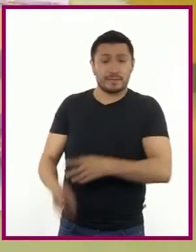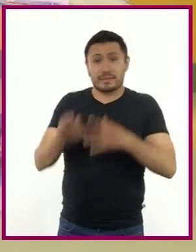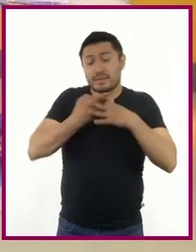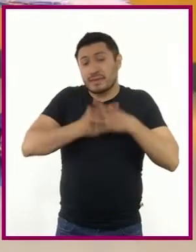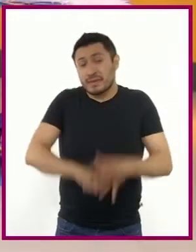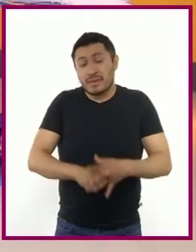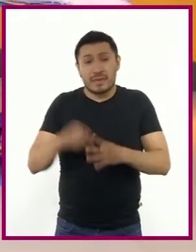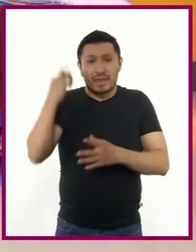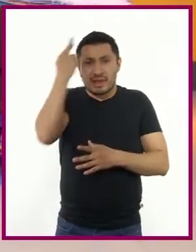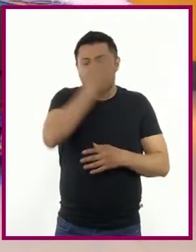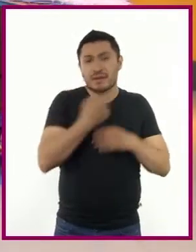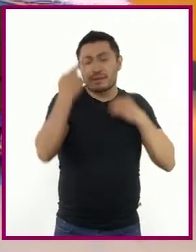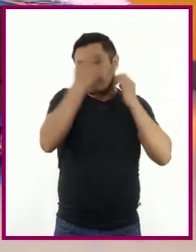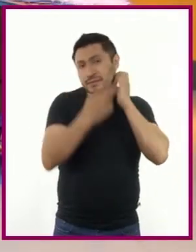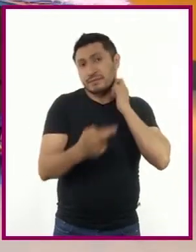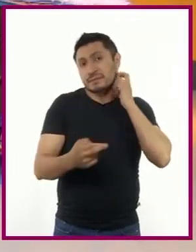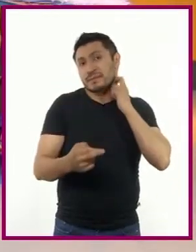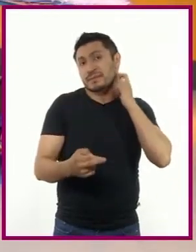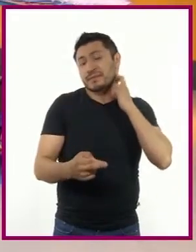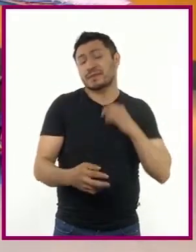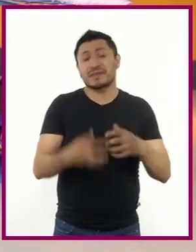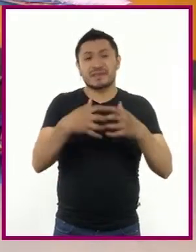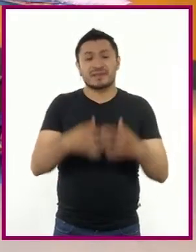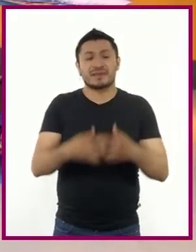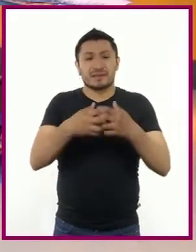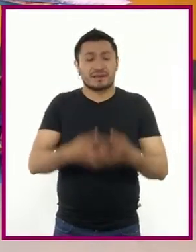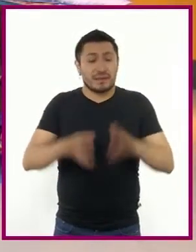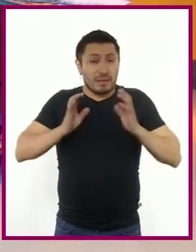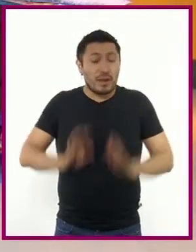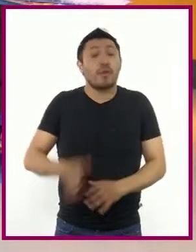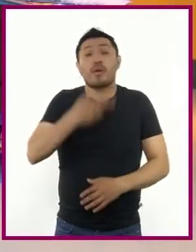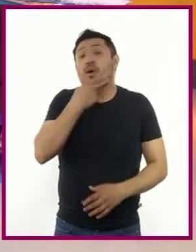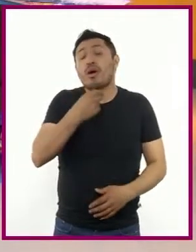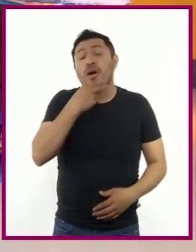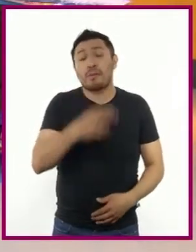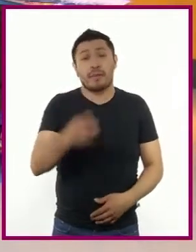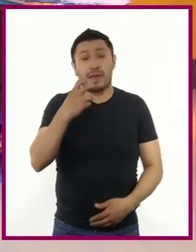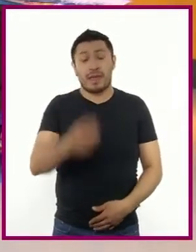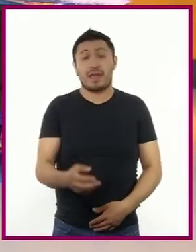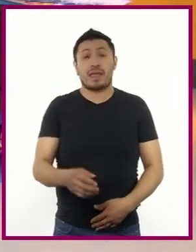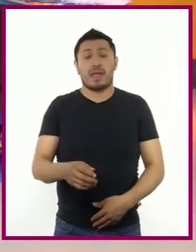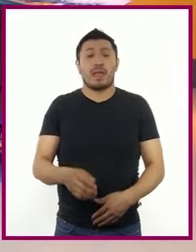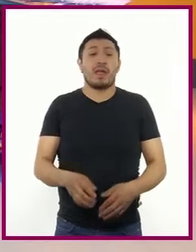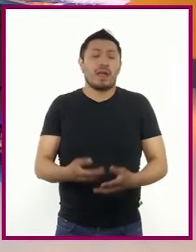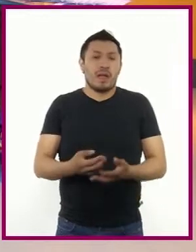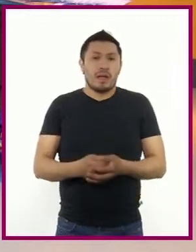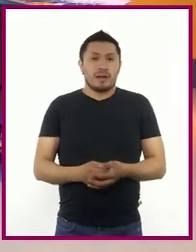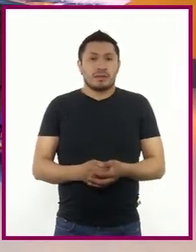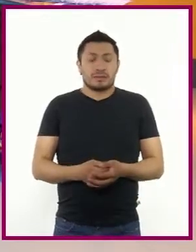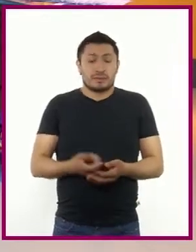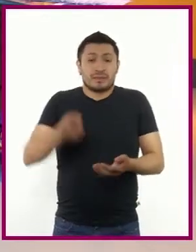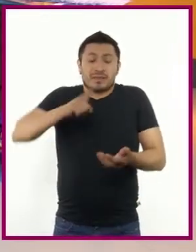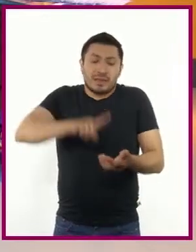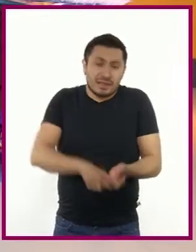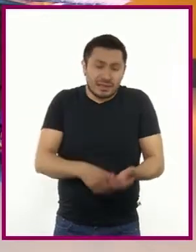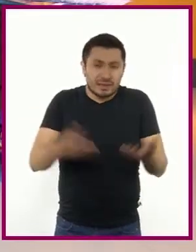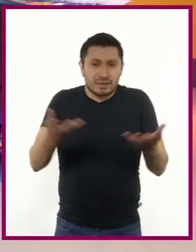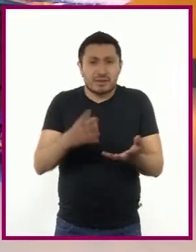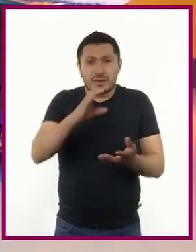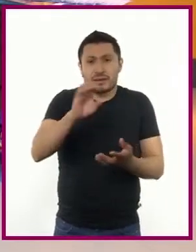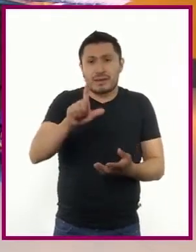monografía revisando al sistema reproductor masculino, precisamente con el órgano donde se producen las